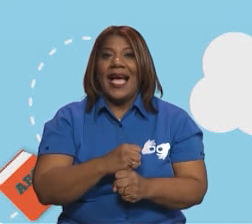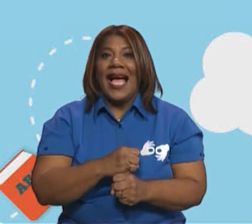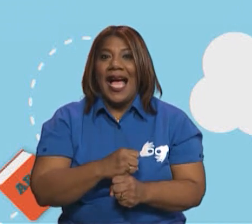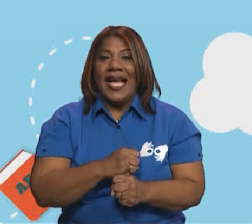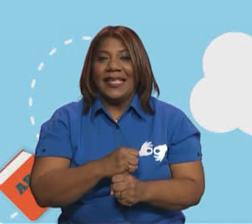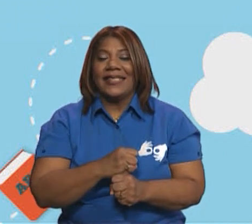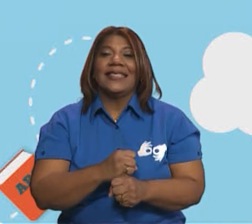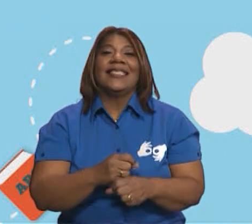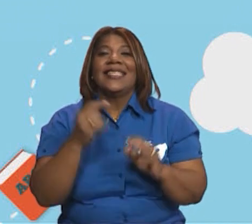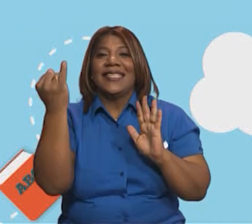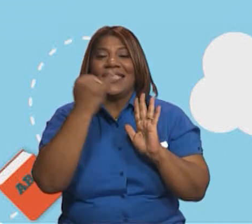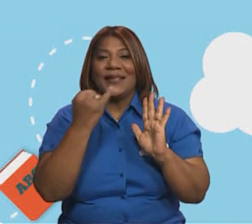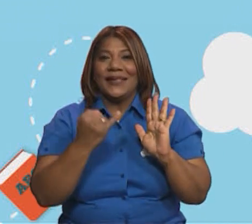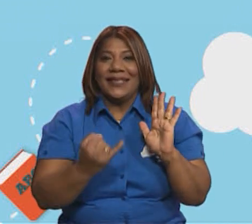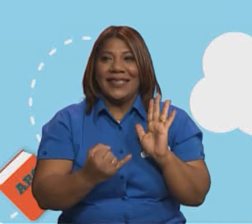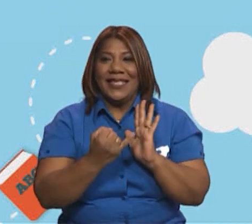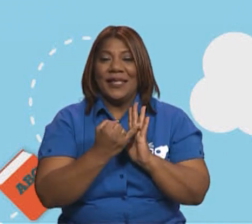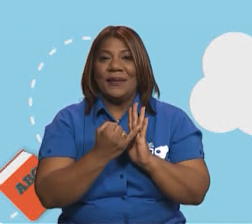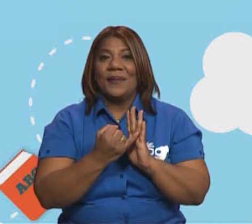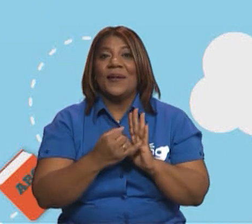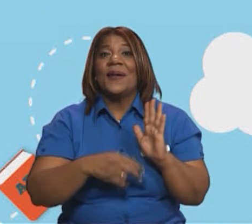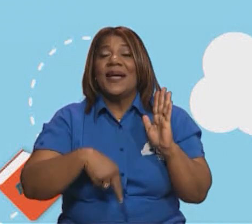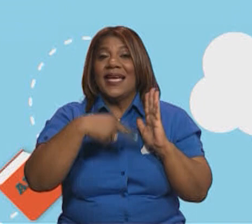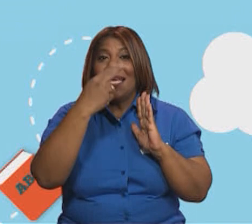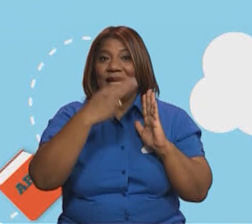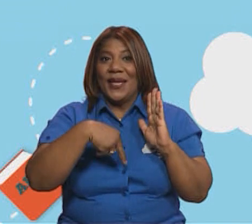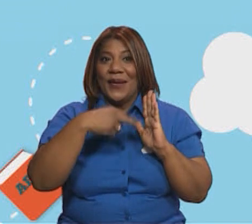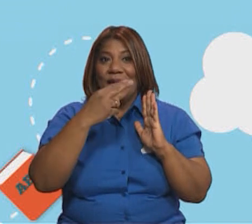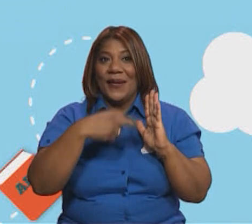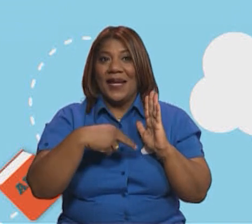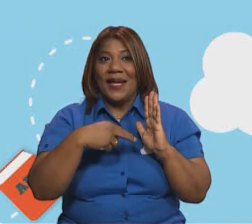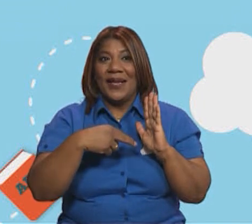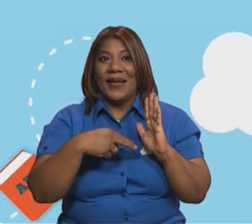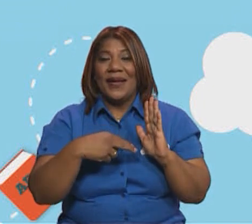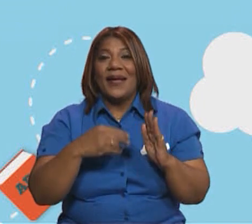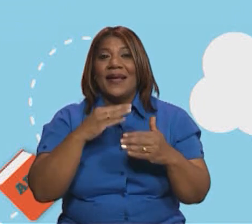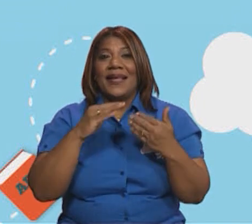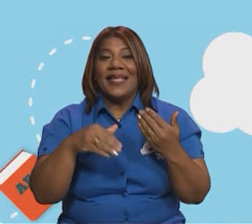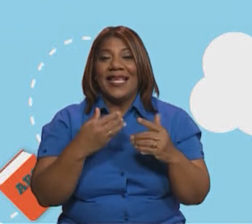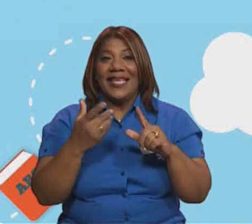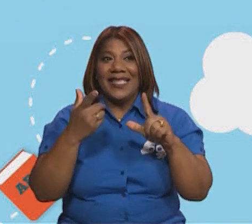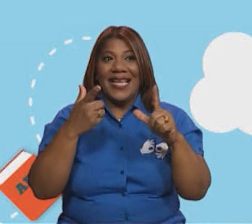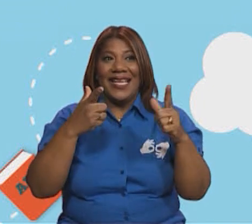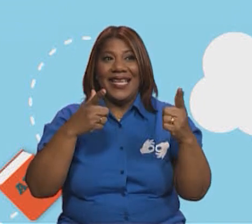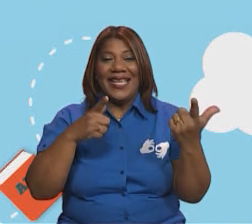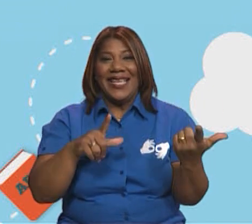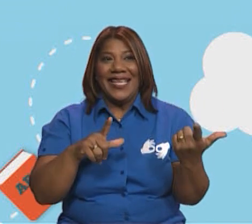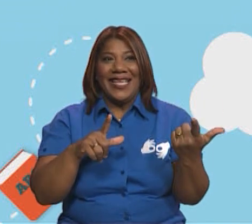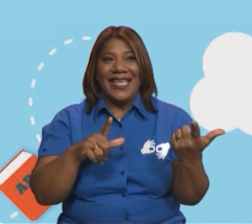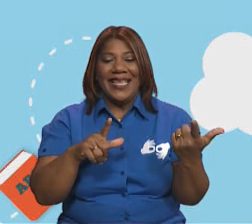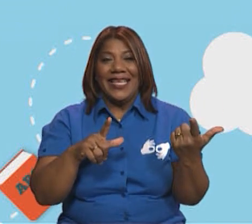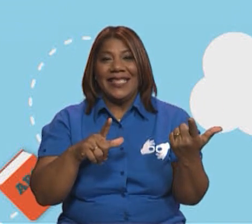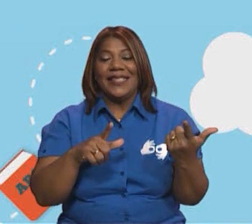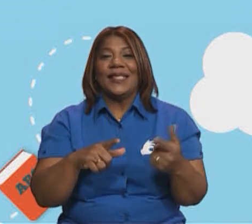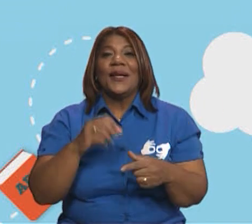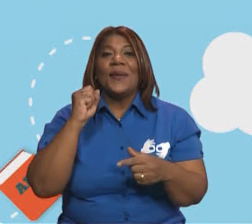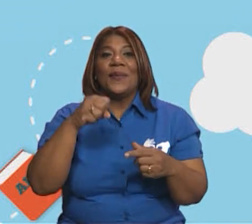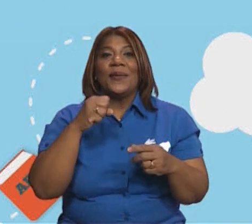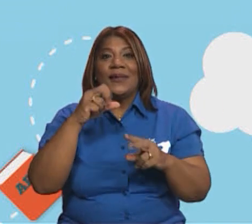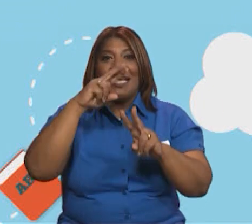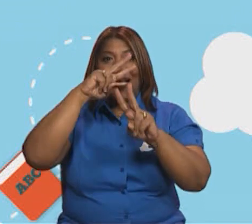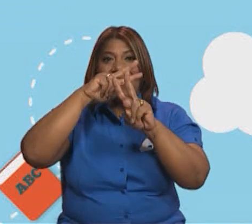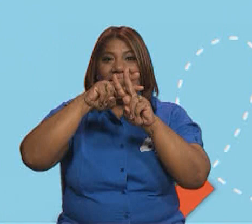a nuestro dibujo también y colorear. Cuando lo tengamos listo, pueden compartirlo con nosotros utilizando la